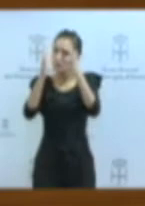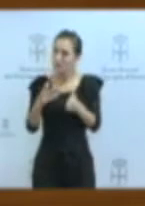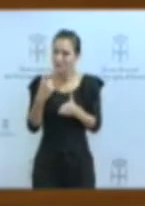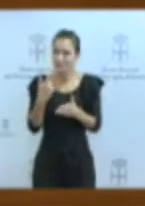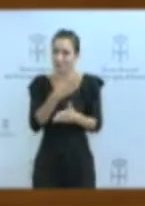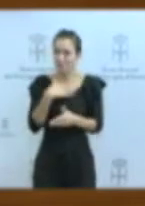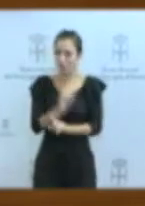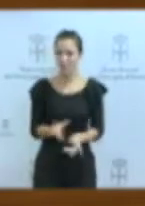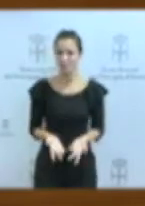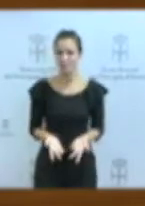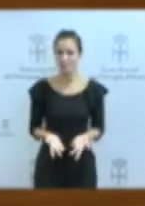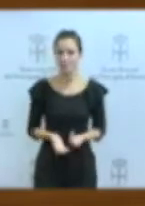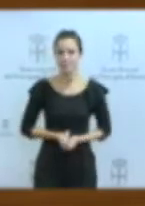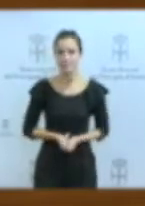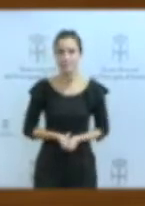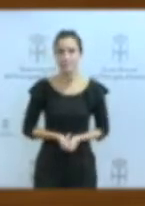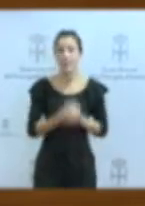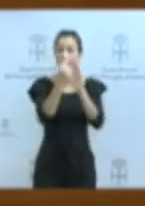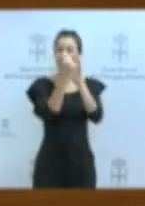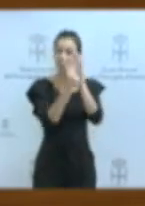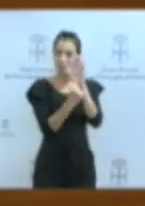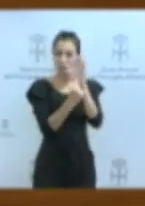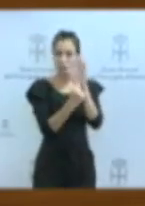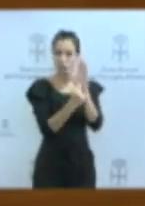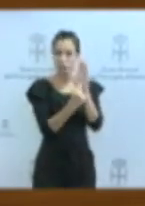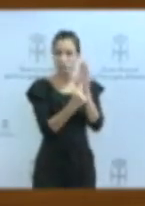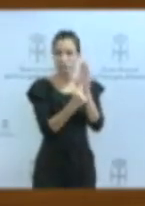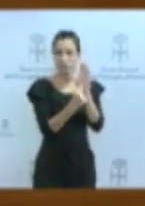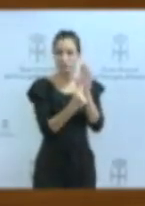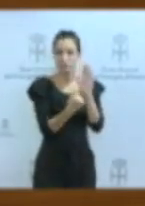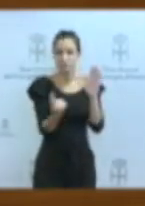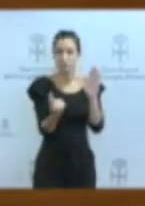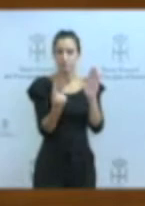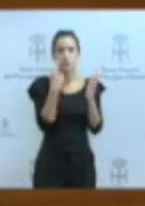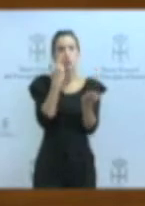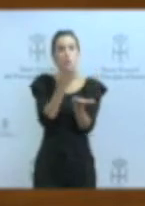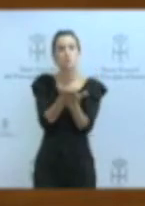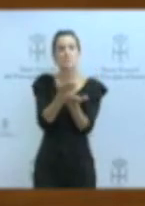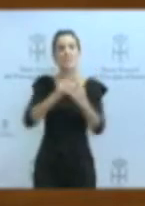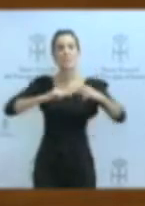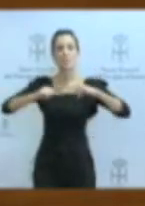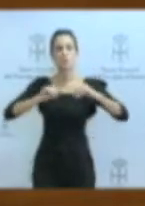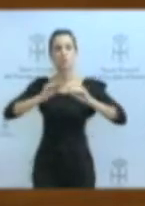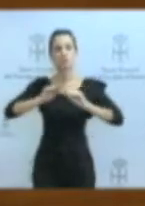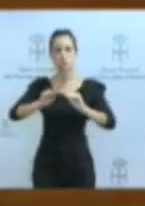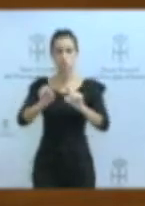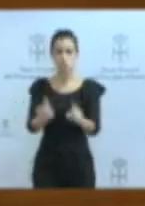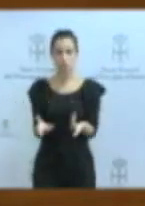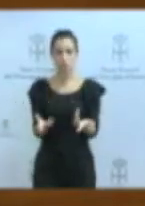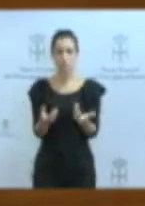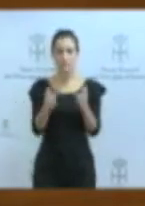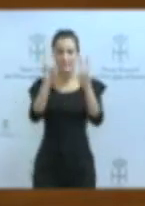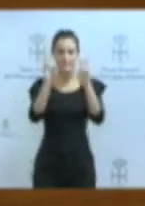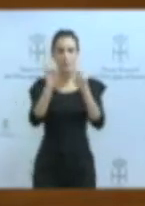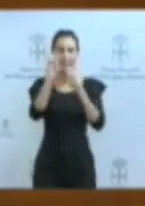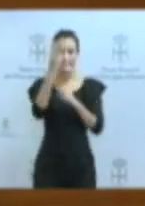desde luego, no justifican la decisión que ustedes han tomado en cuanto a estas tres rutas. Yo lo único que sé y lo único que sabemos quienes